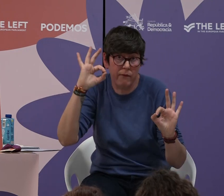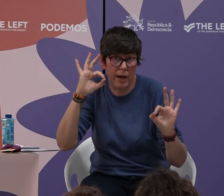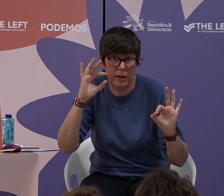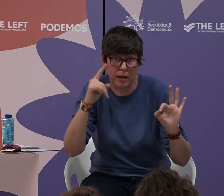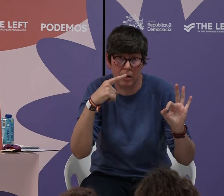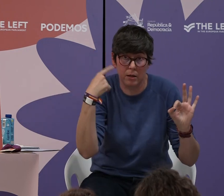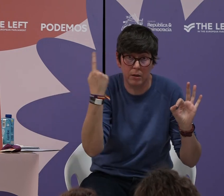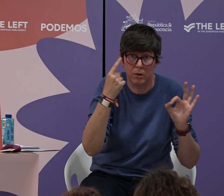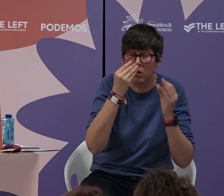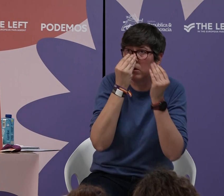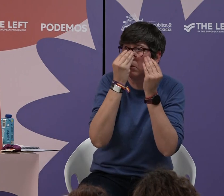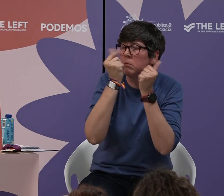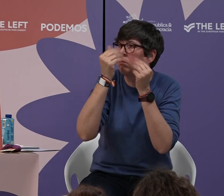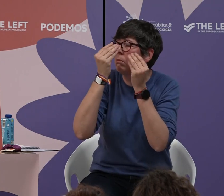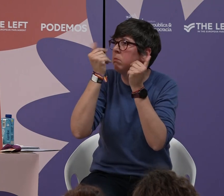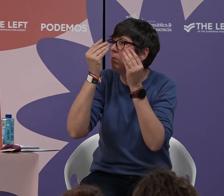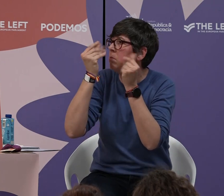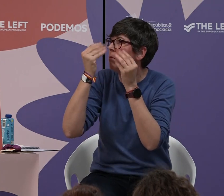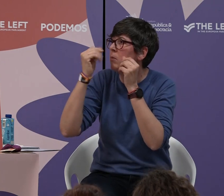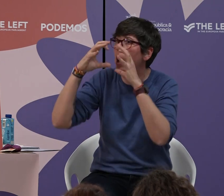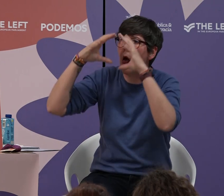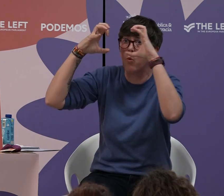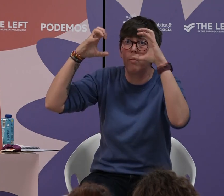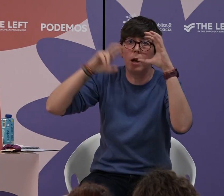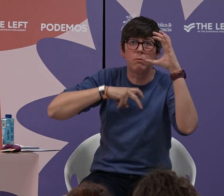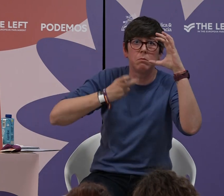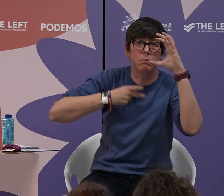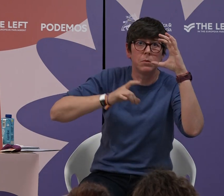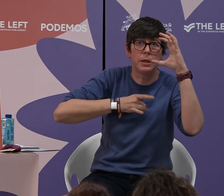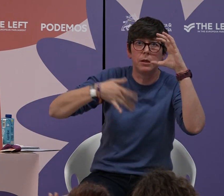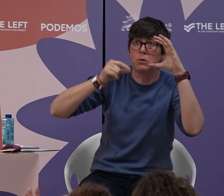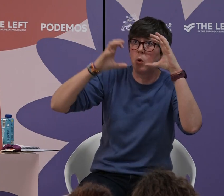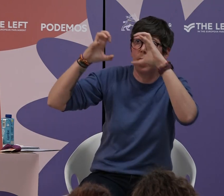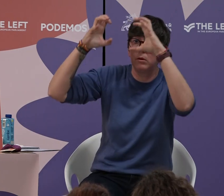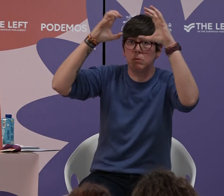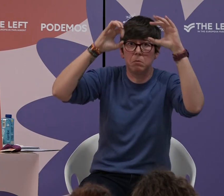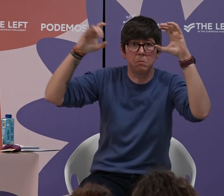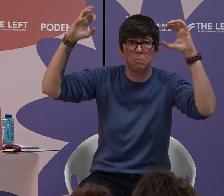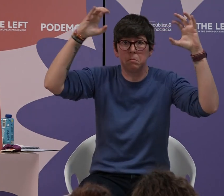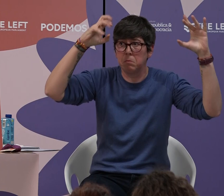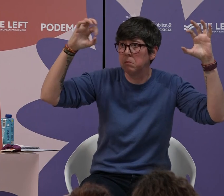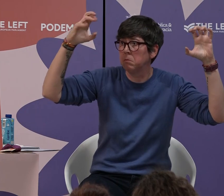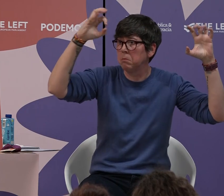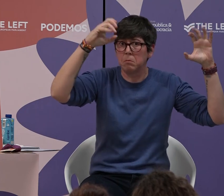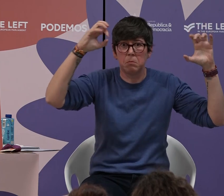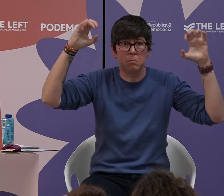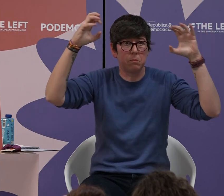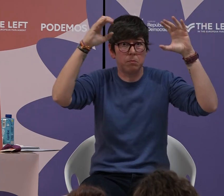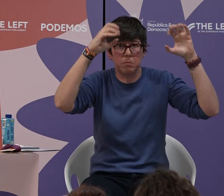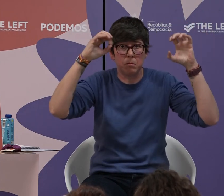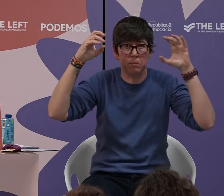y recogiendo su reivindicaciones sus necesidades sus críticas y que estas nubes como os decía estos nubarrones